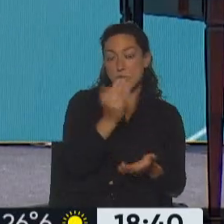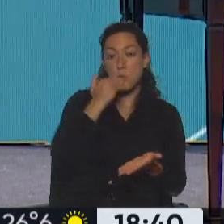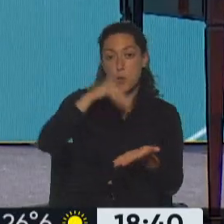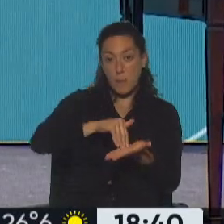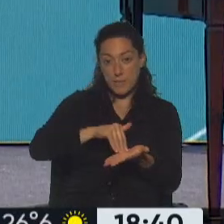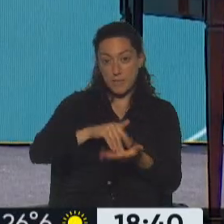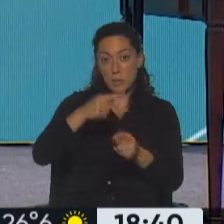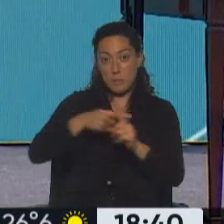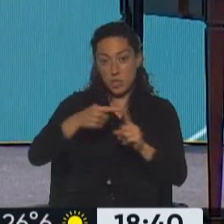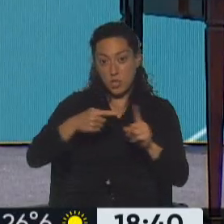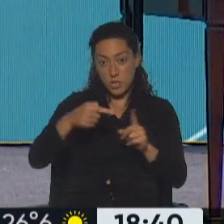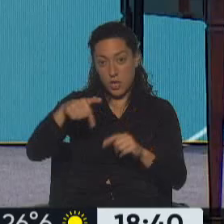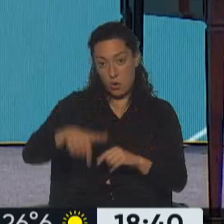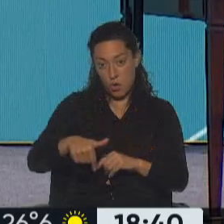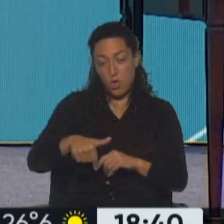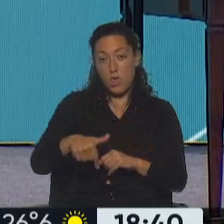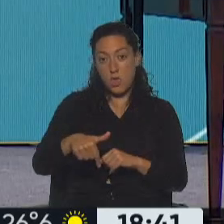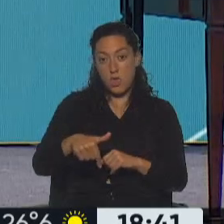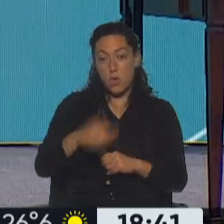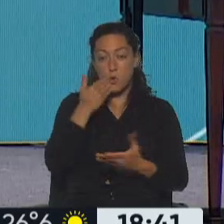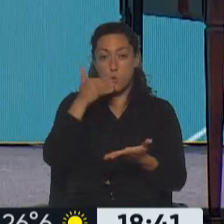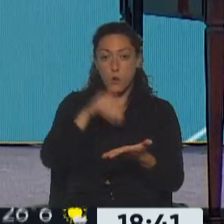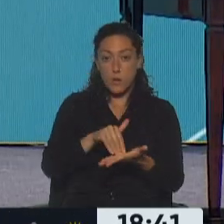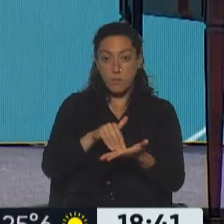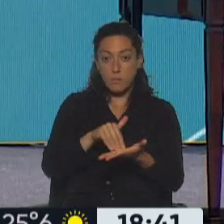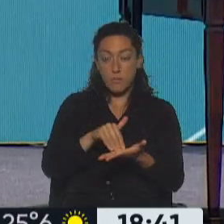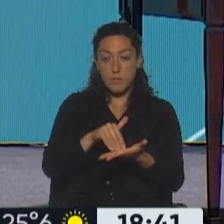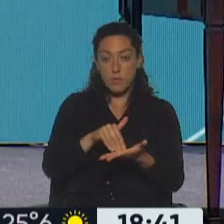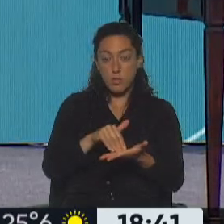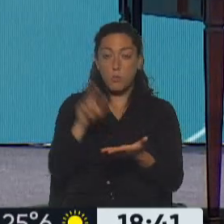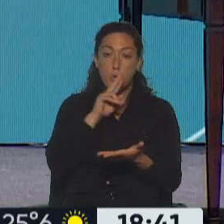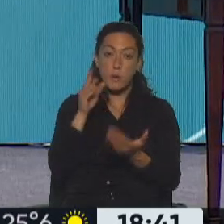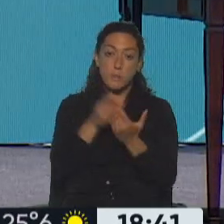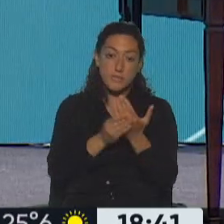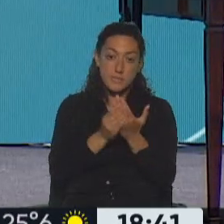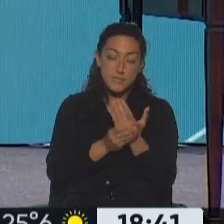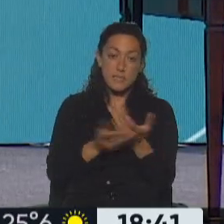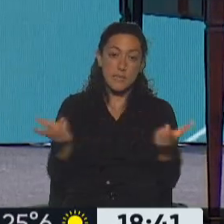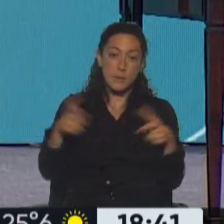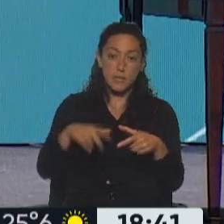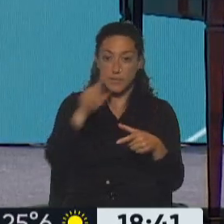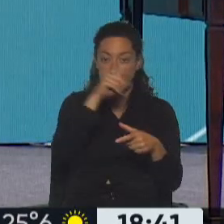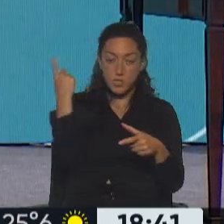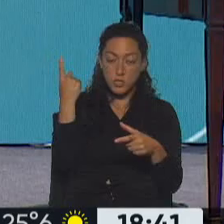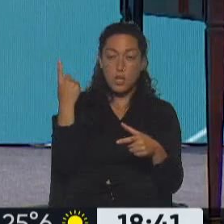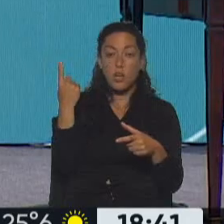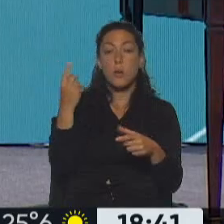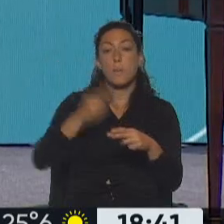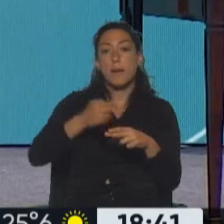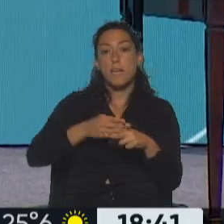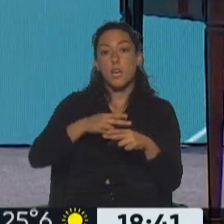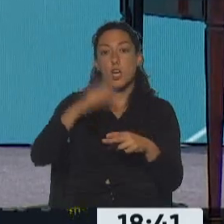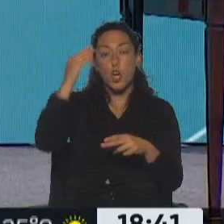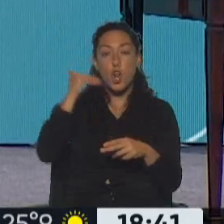este mediodía. El juramento fue a las nuevas ministras del Gabinete Nacional en el Parque Colón, detrás de la Casa de